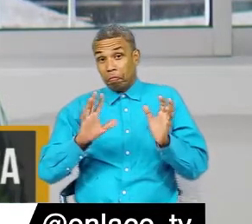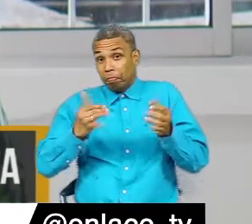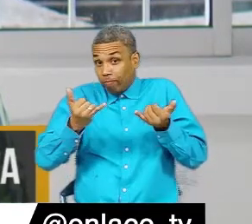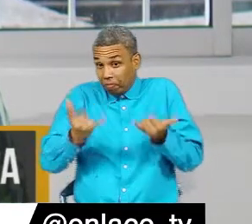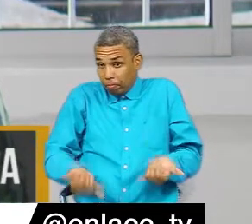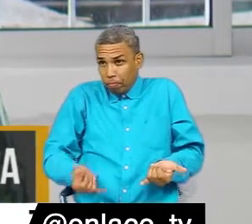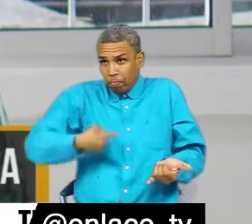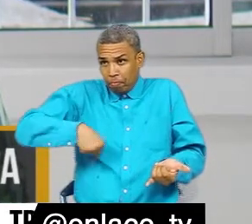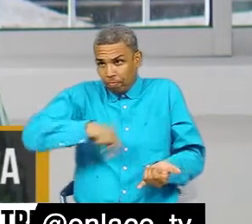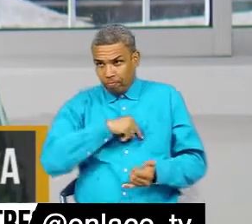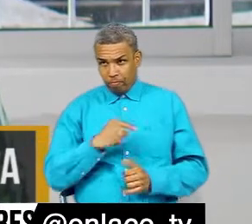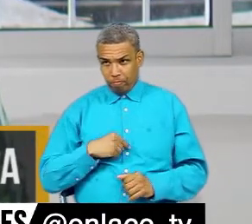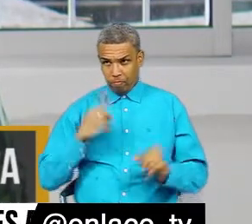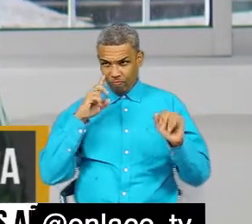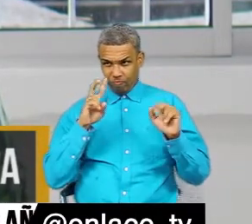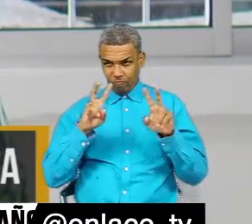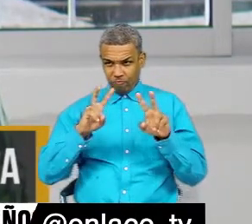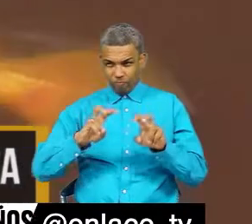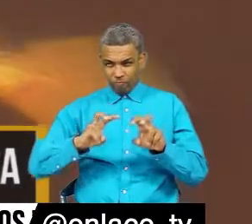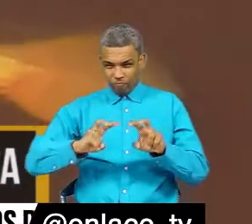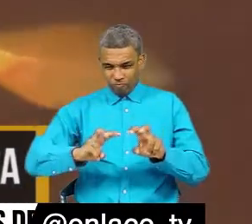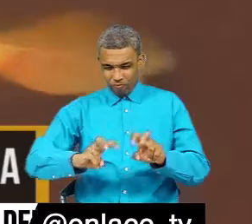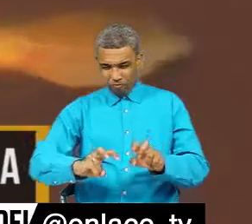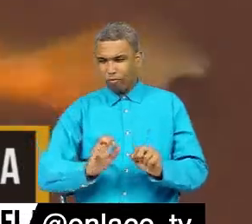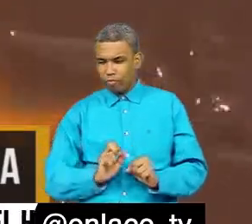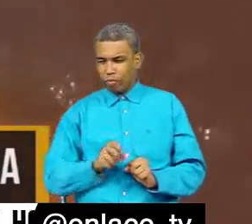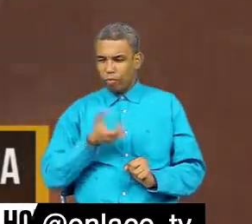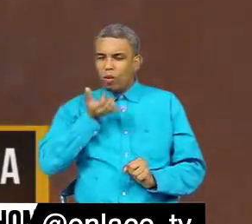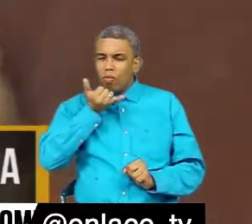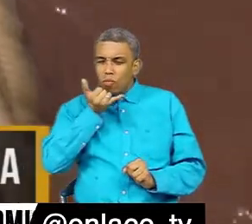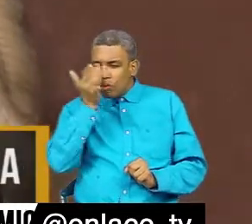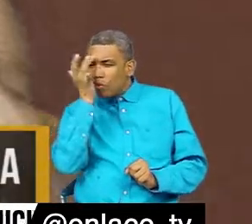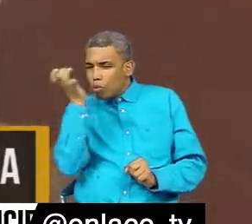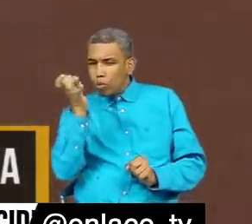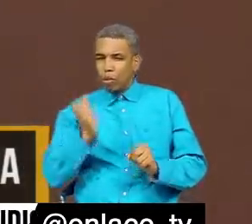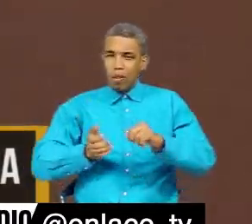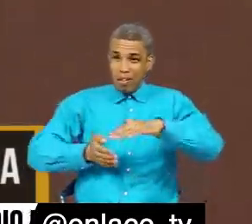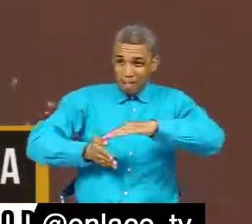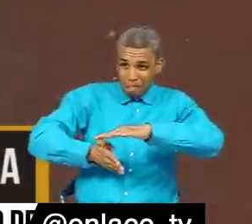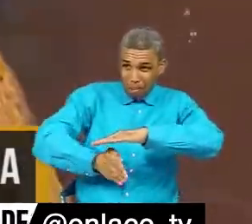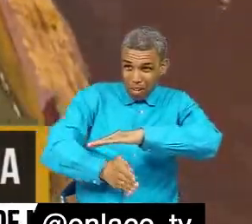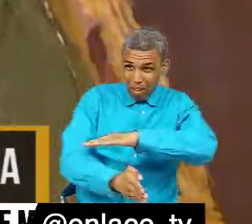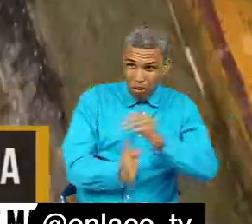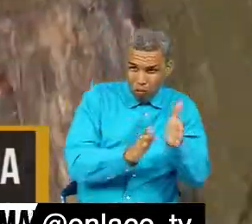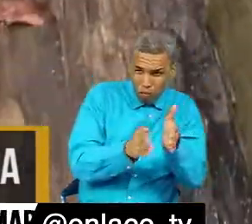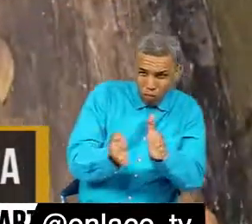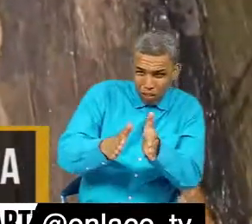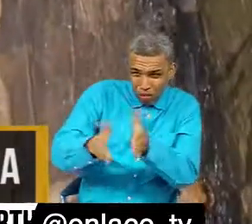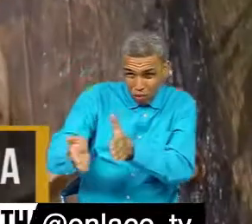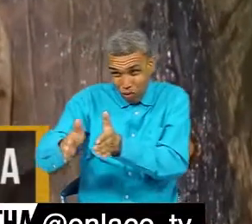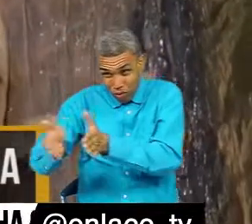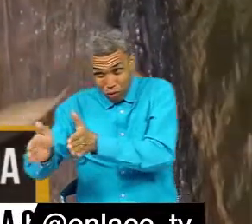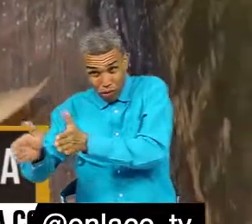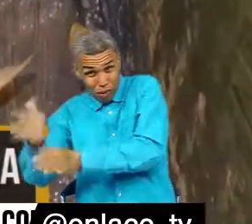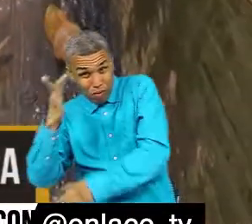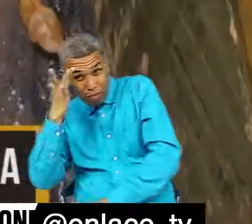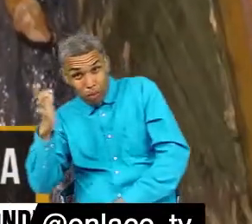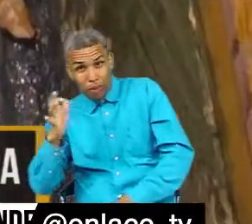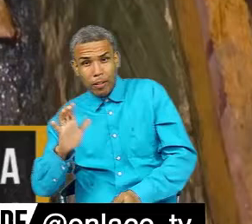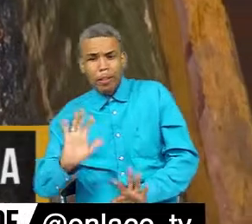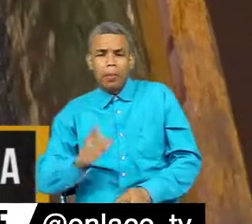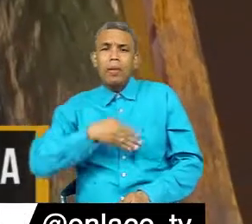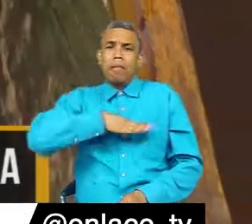investigación administrativa por estos hechos, donde pues vamos a solicitarle a la Alcaldía Municipal de Puerto Wilches adelantar algunos